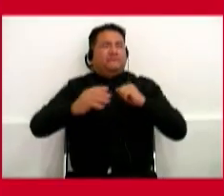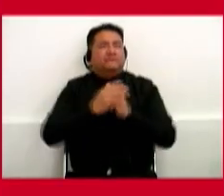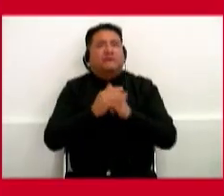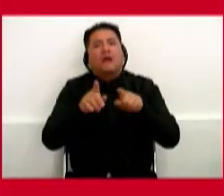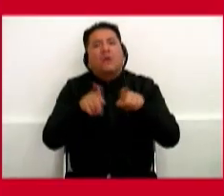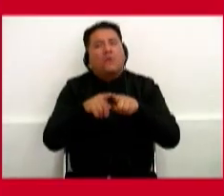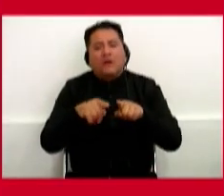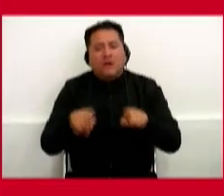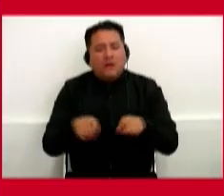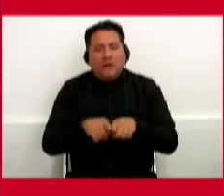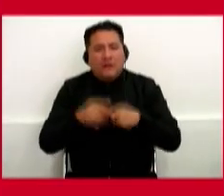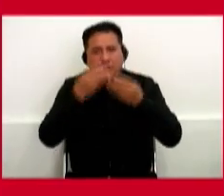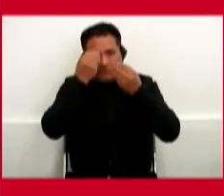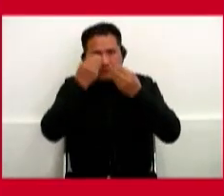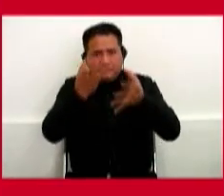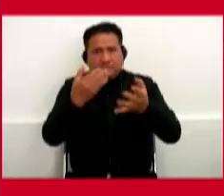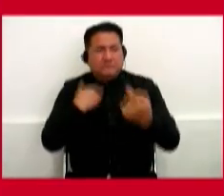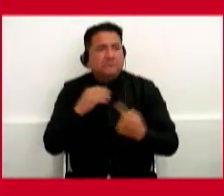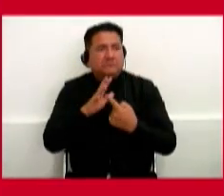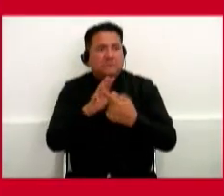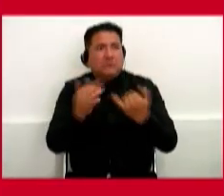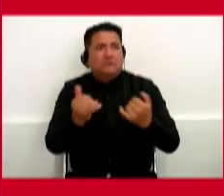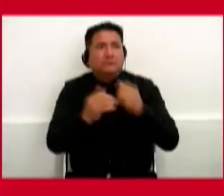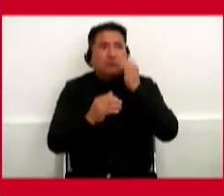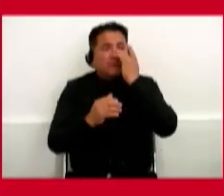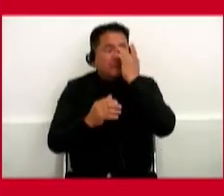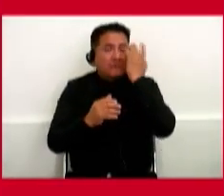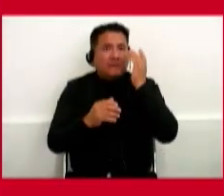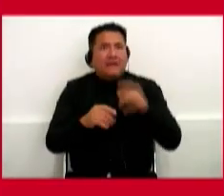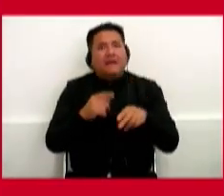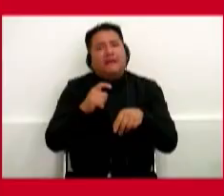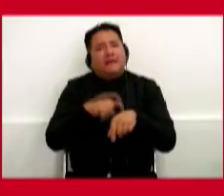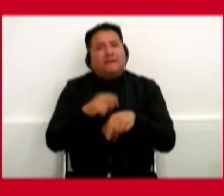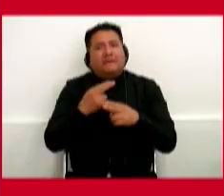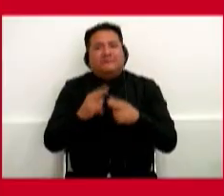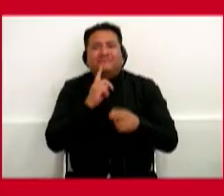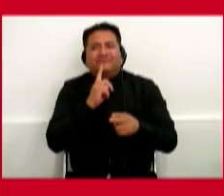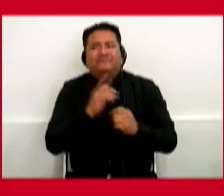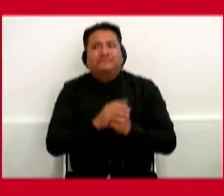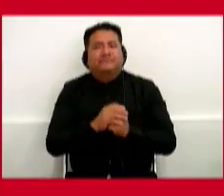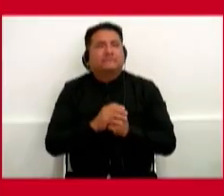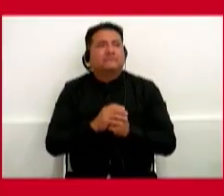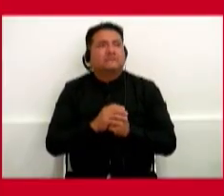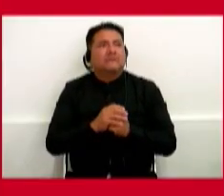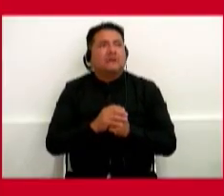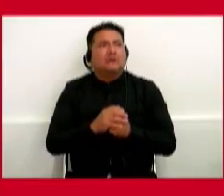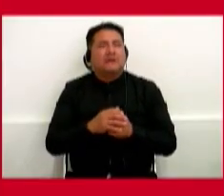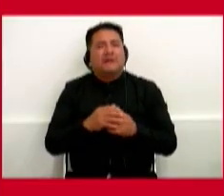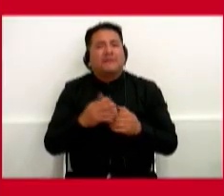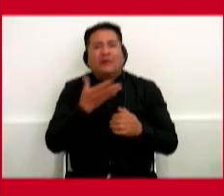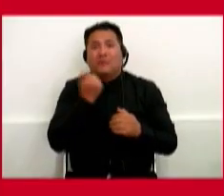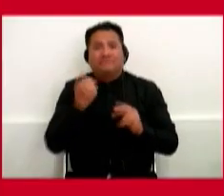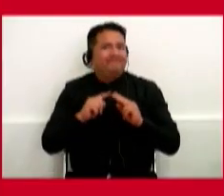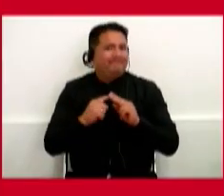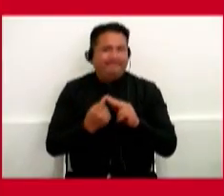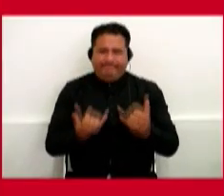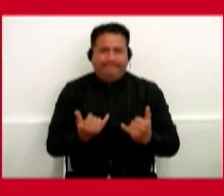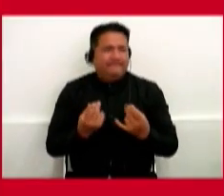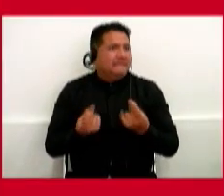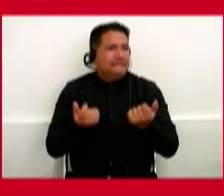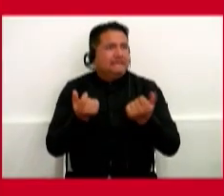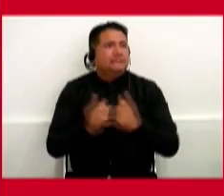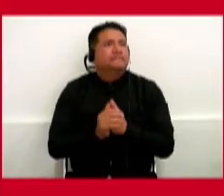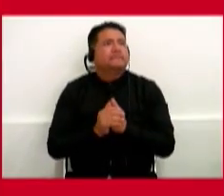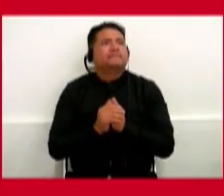presentar en esta oportunidad. Y la verdad que el tiempo es bastante escaso, ¿no? Entonces, vamos a empezar de inmediato con esto.